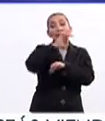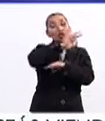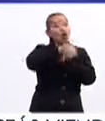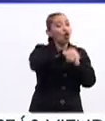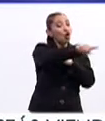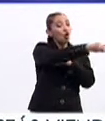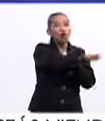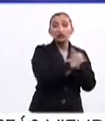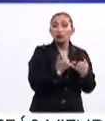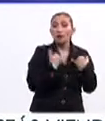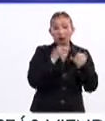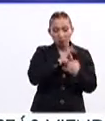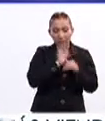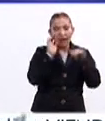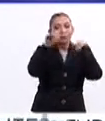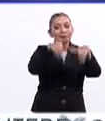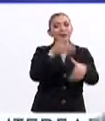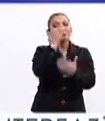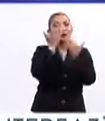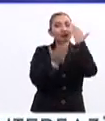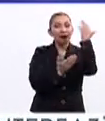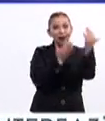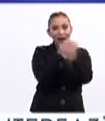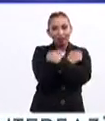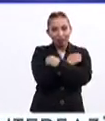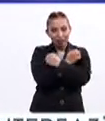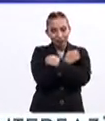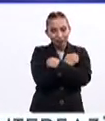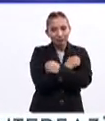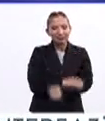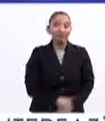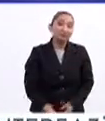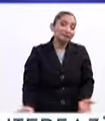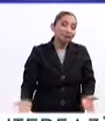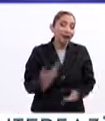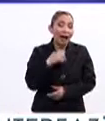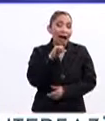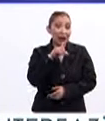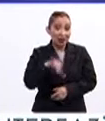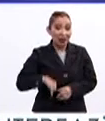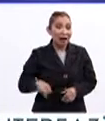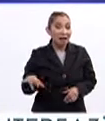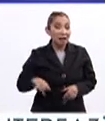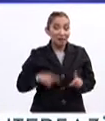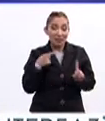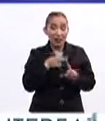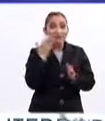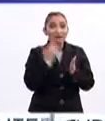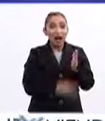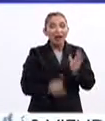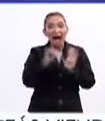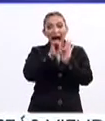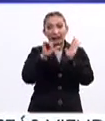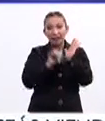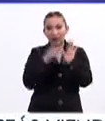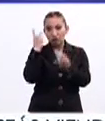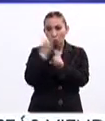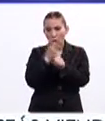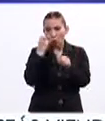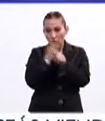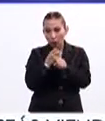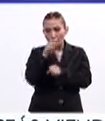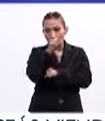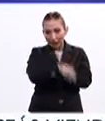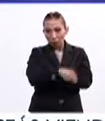todos los jóvenes tengan acceso a la educación superior. Así que bueno, Ana Cristina, interesante este punto. Faltan los artículos secundarios